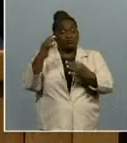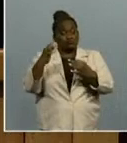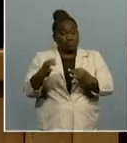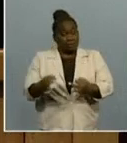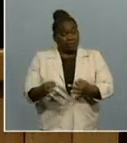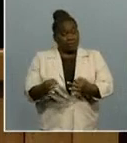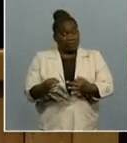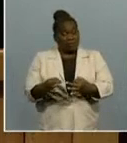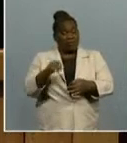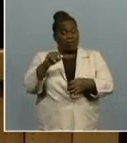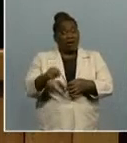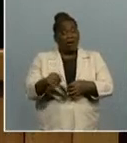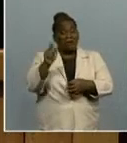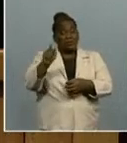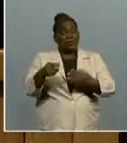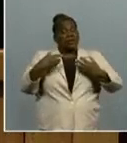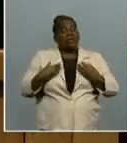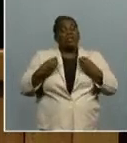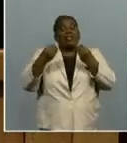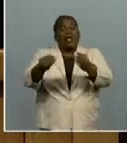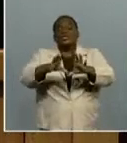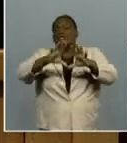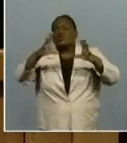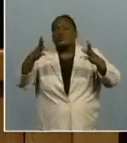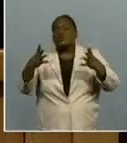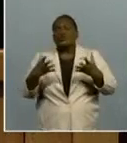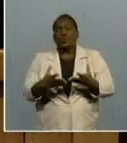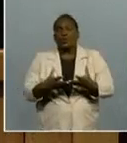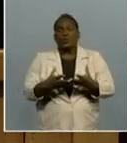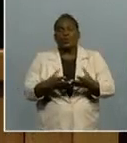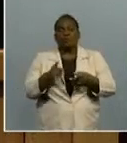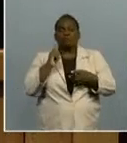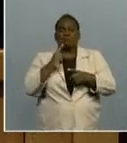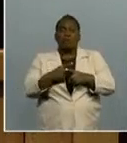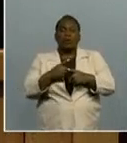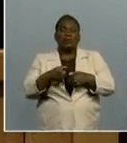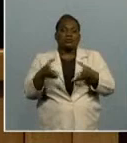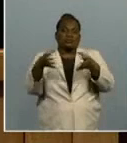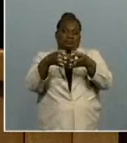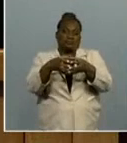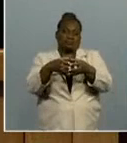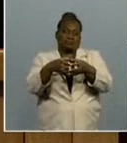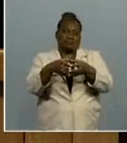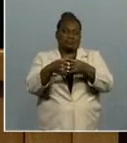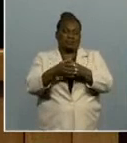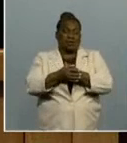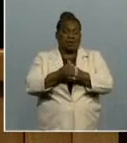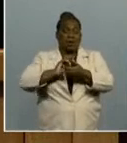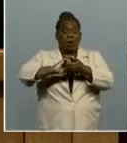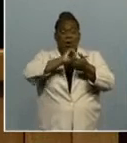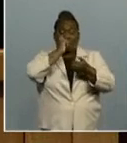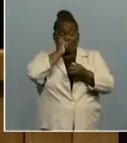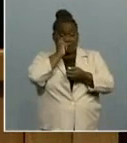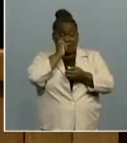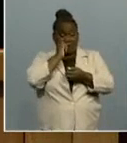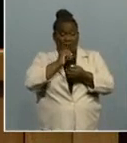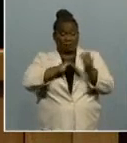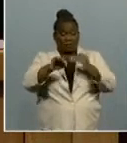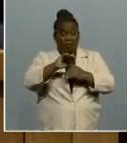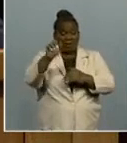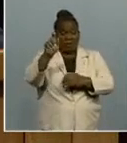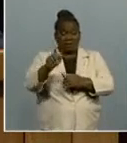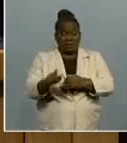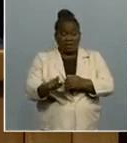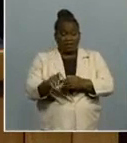sentido es lo tanto por el destino colectivo compañero general de ejército ministro